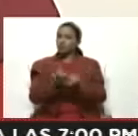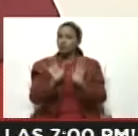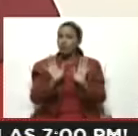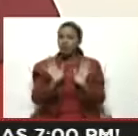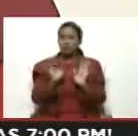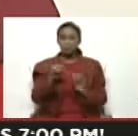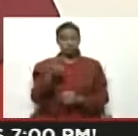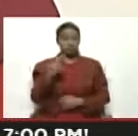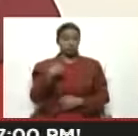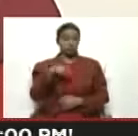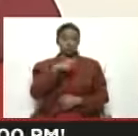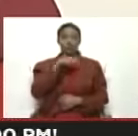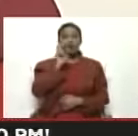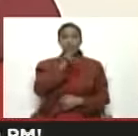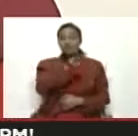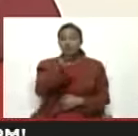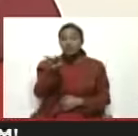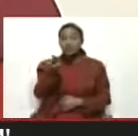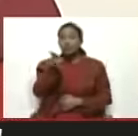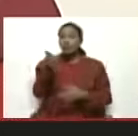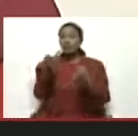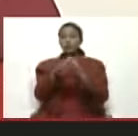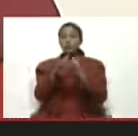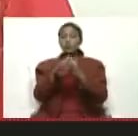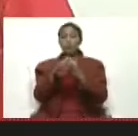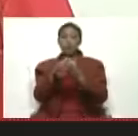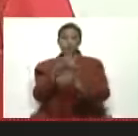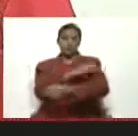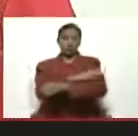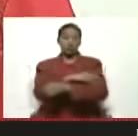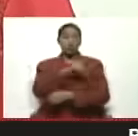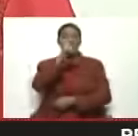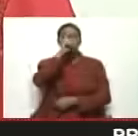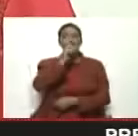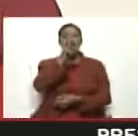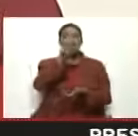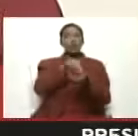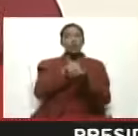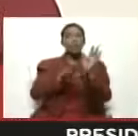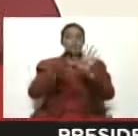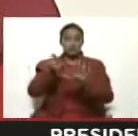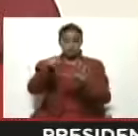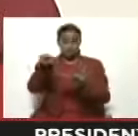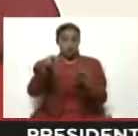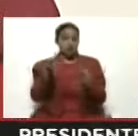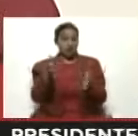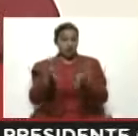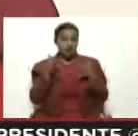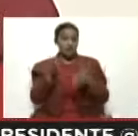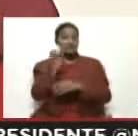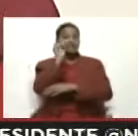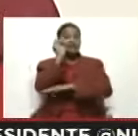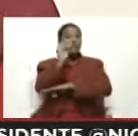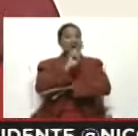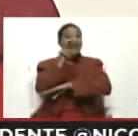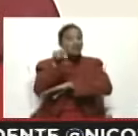visto nosotros los sectores opositores, recuerda el 2015 que ganaron ellos la Asamblea